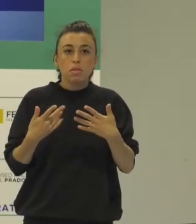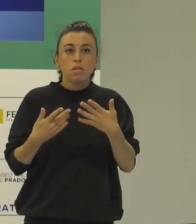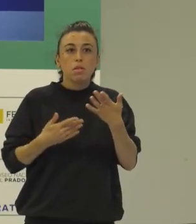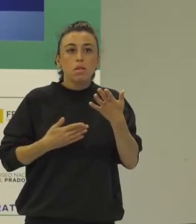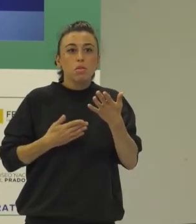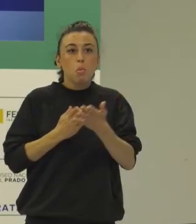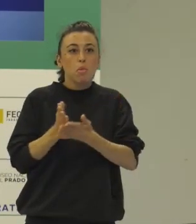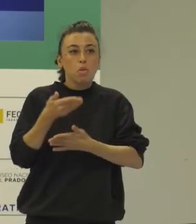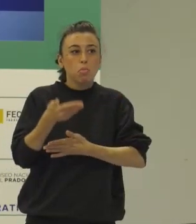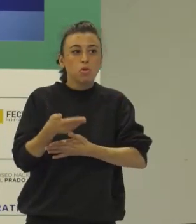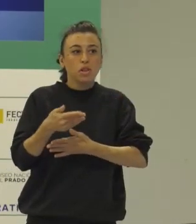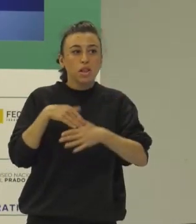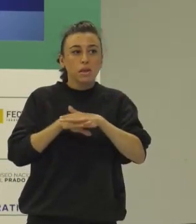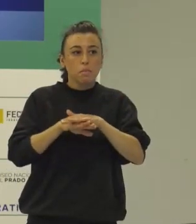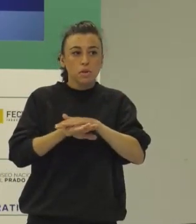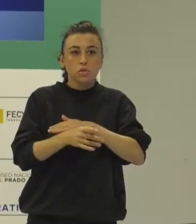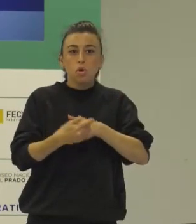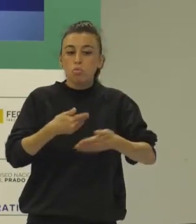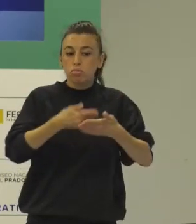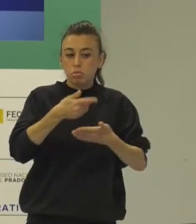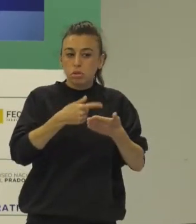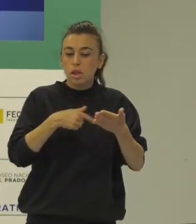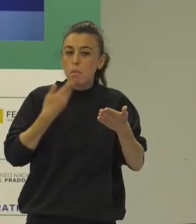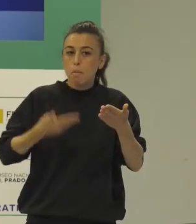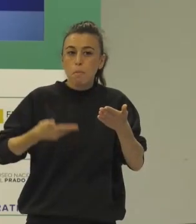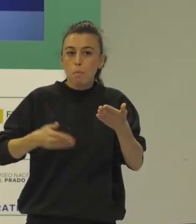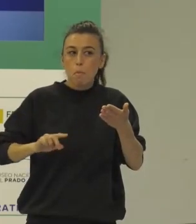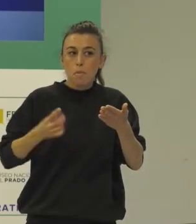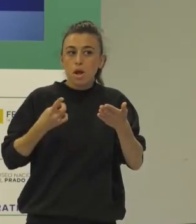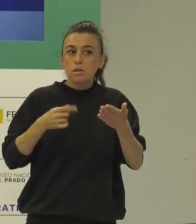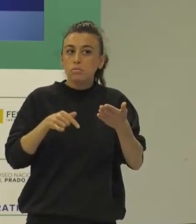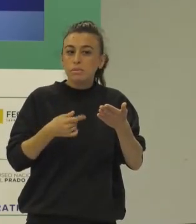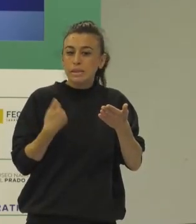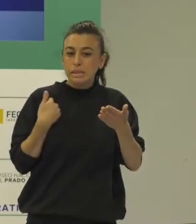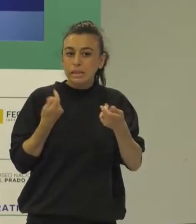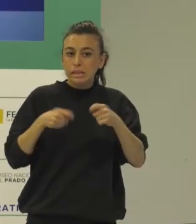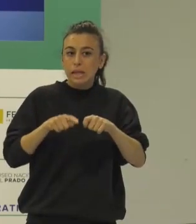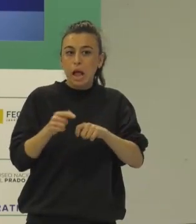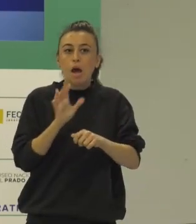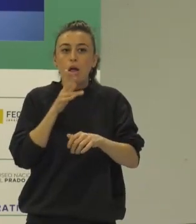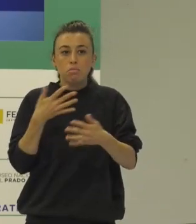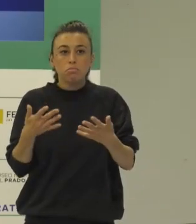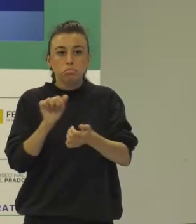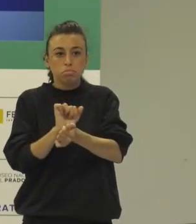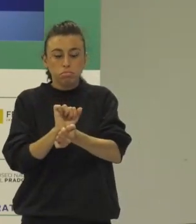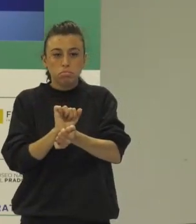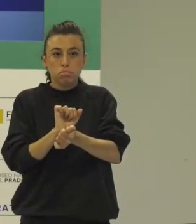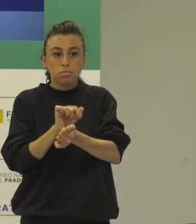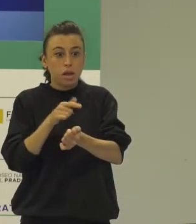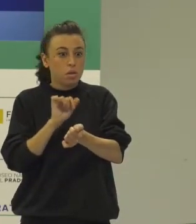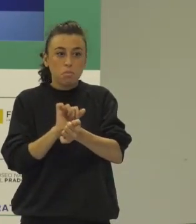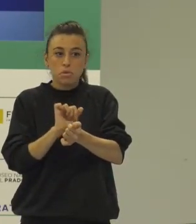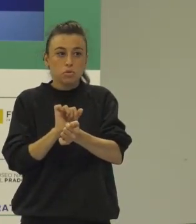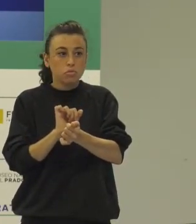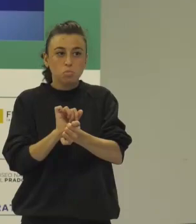muy importante impreso, quizá el más importante, que además acaba de cerrar, está preso. Y es un preso político. O sea, hay